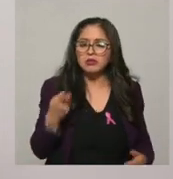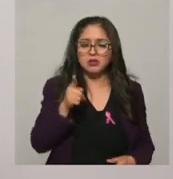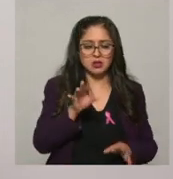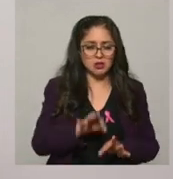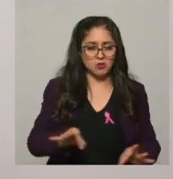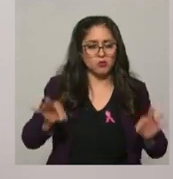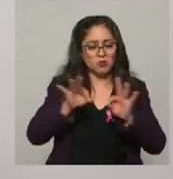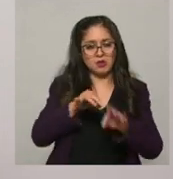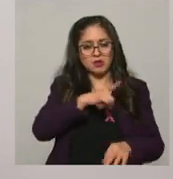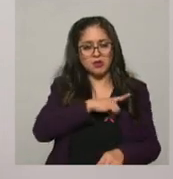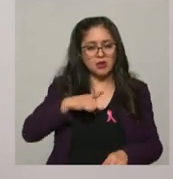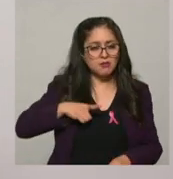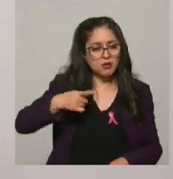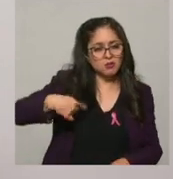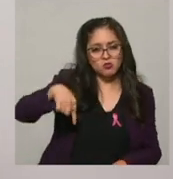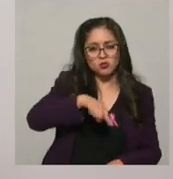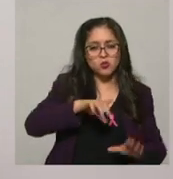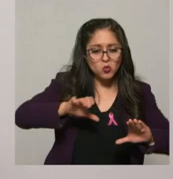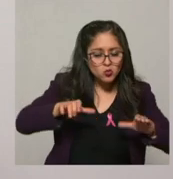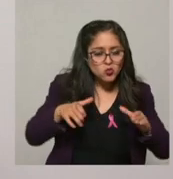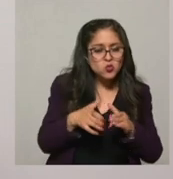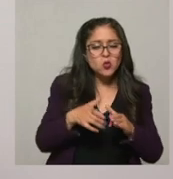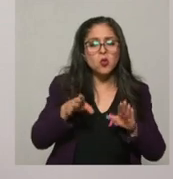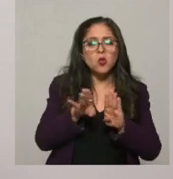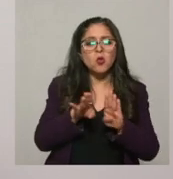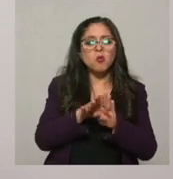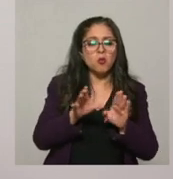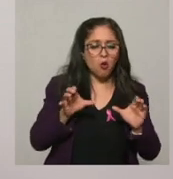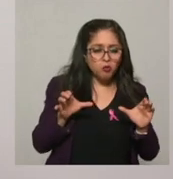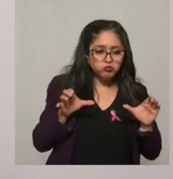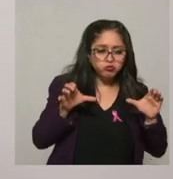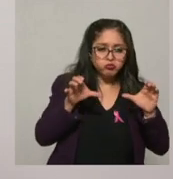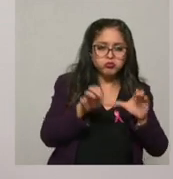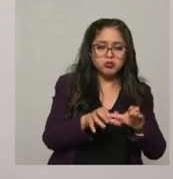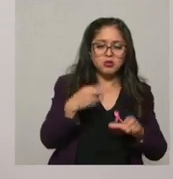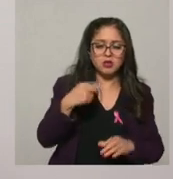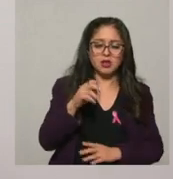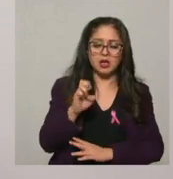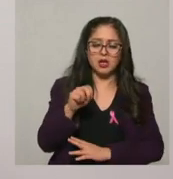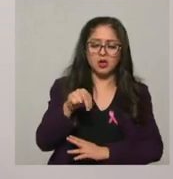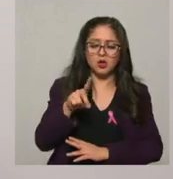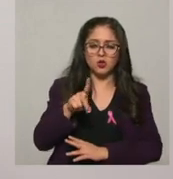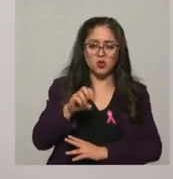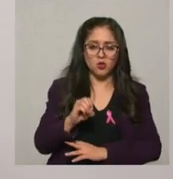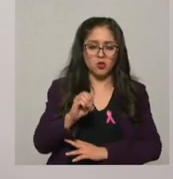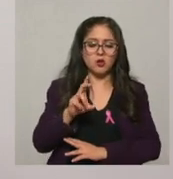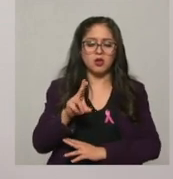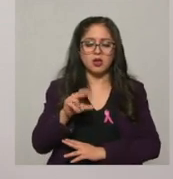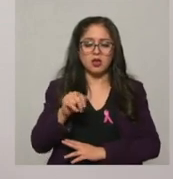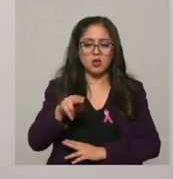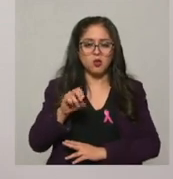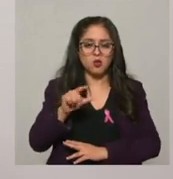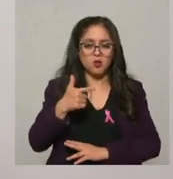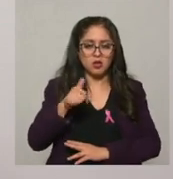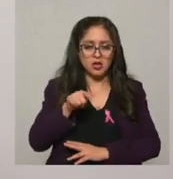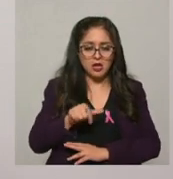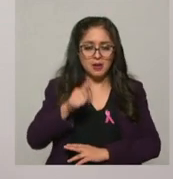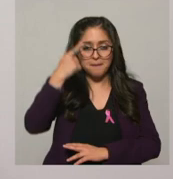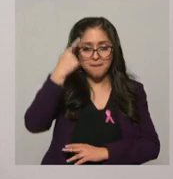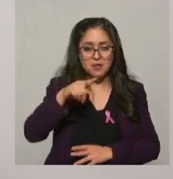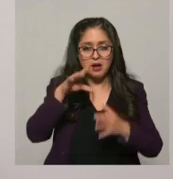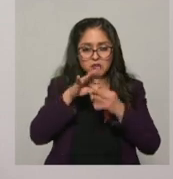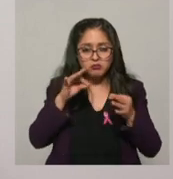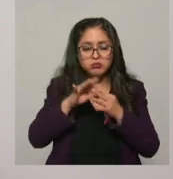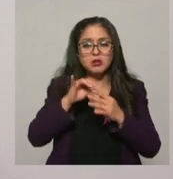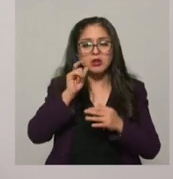haya como esta postespecialidad de la endocrinología para la prescripción de este tipo